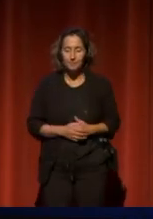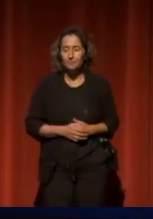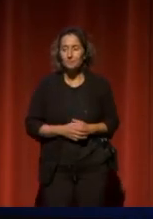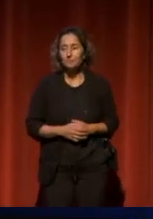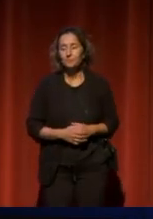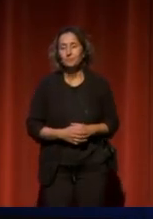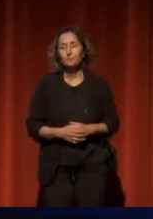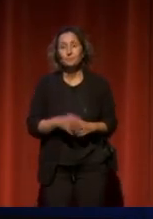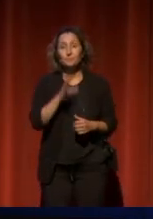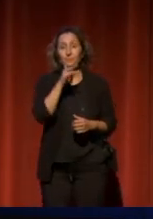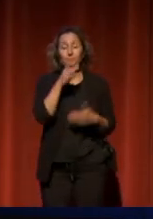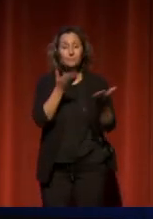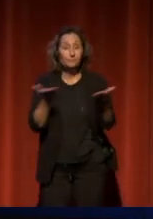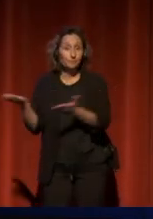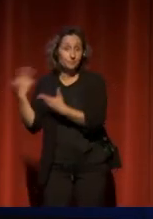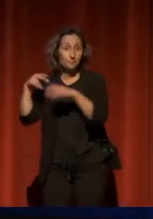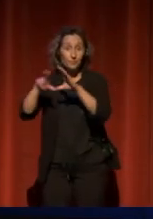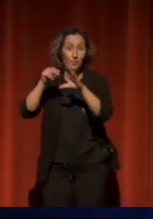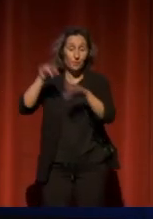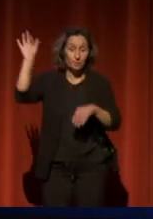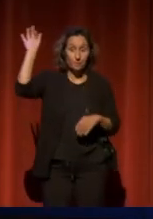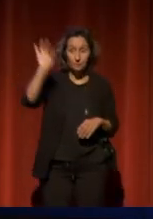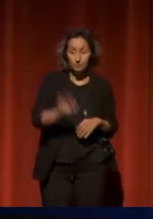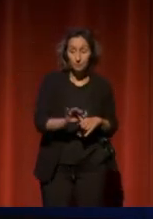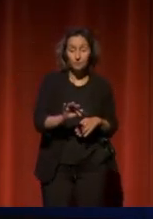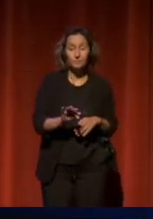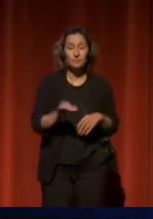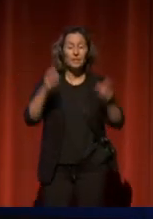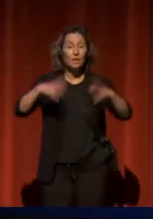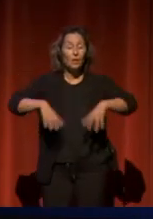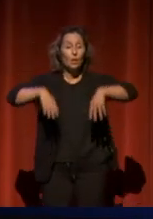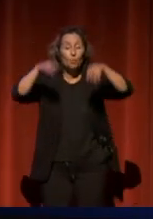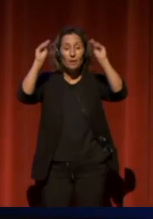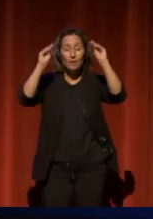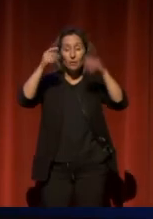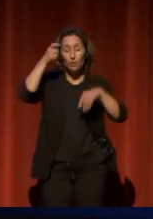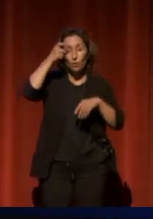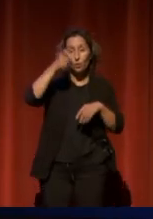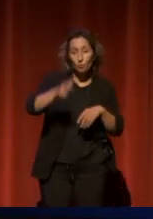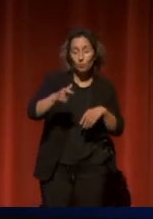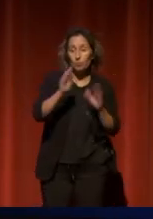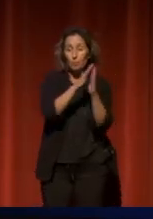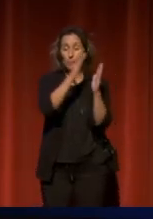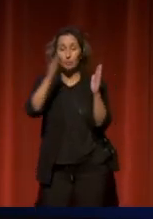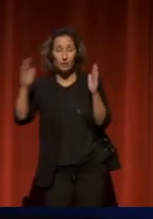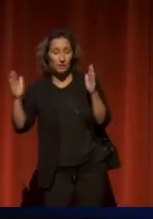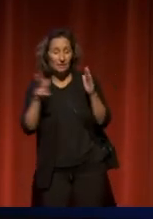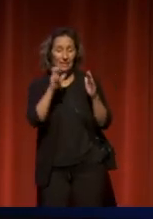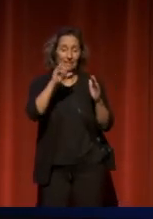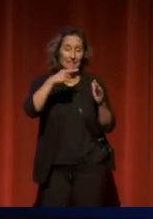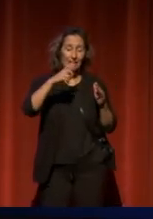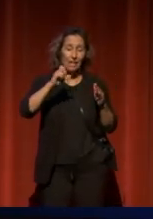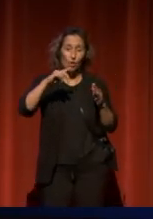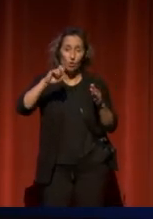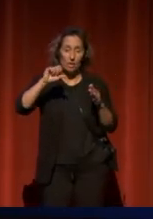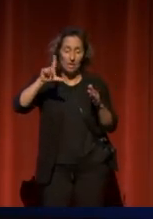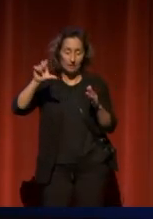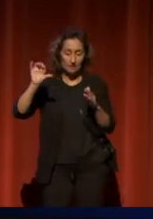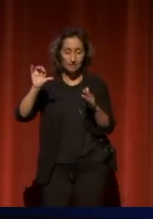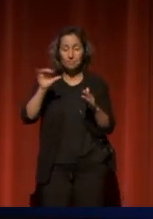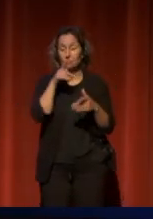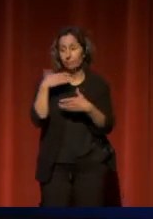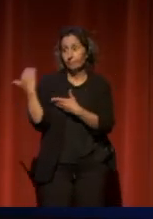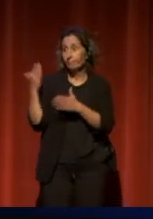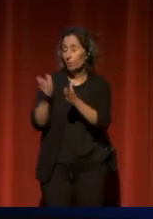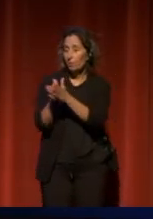a a dar paso al vídeo y a la conferencia Palacios del pueblo bibliotecas exagonales al servicio de un nuevo contrato social Pues dentro